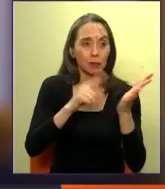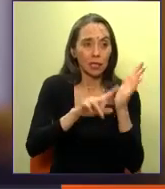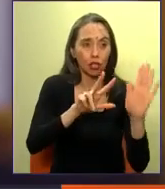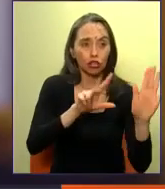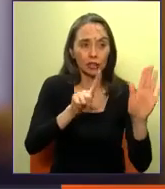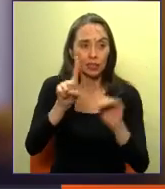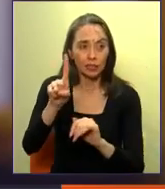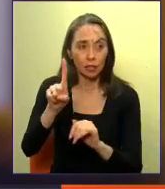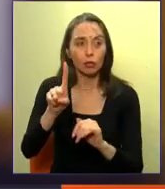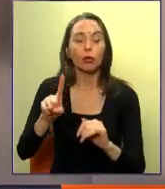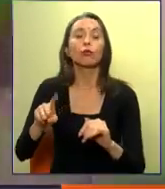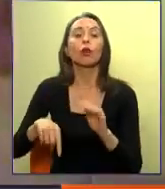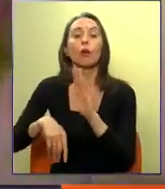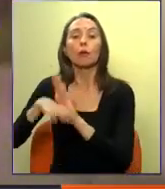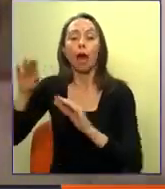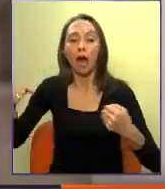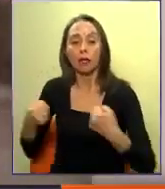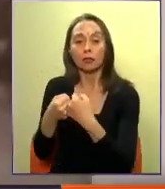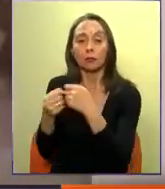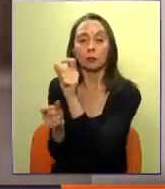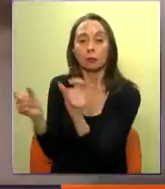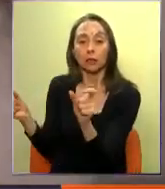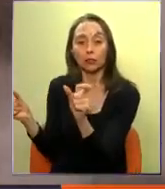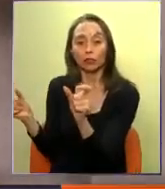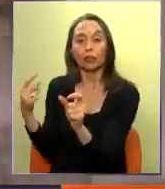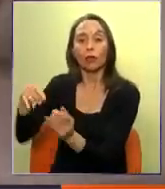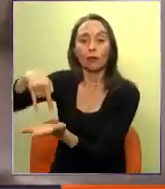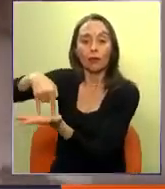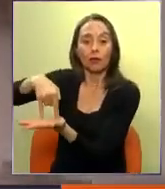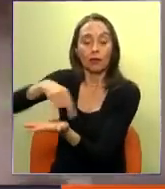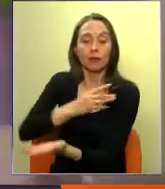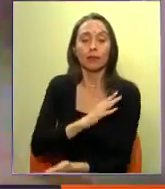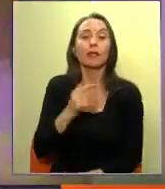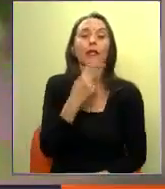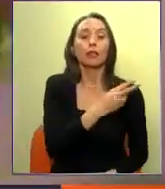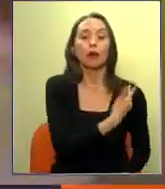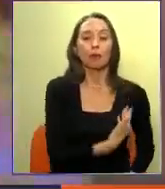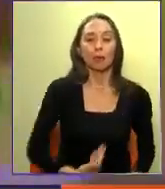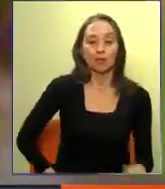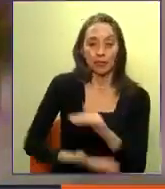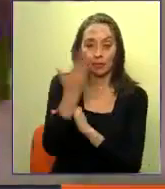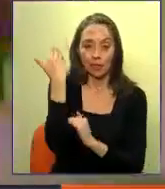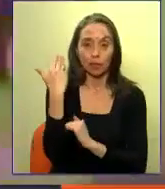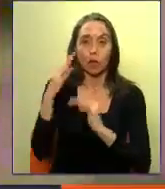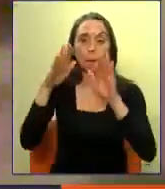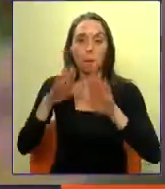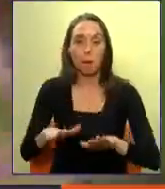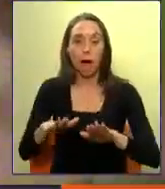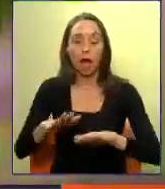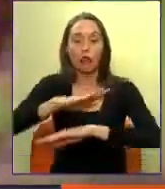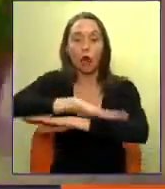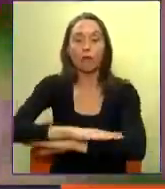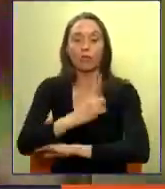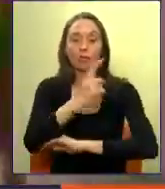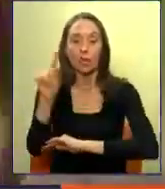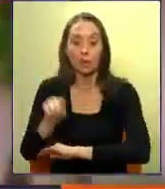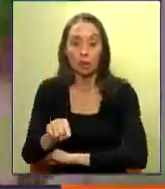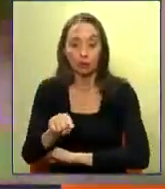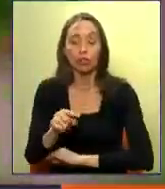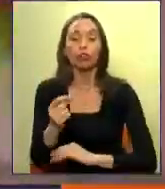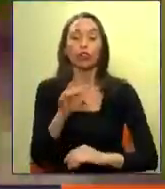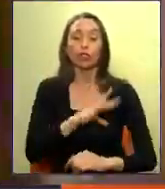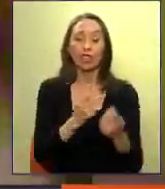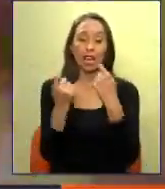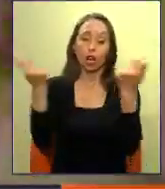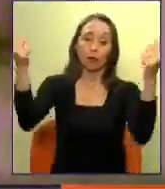congresista y el presidente. El paro ha sido acatado en un 100%. El desplome económico que vivía el país